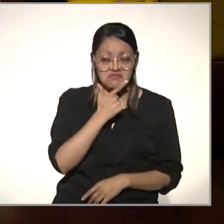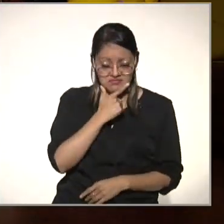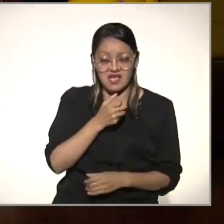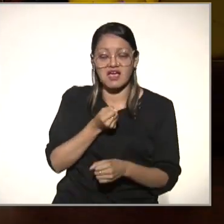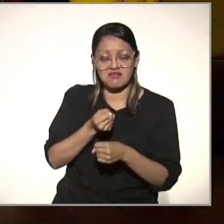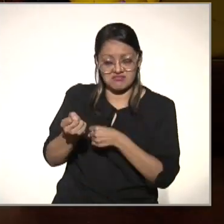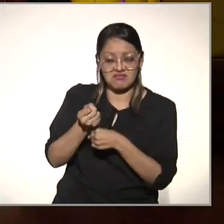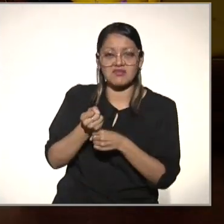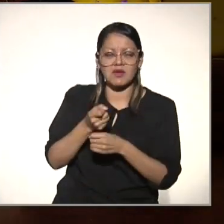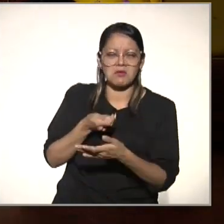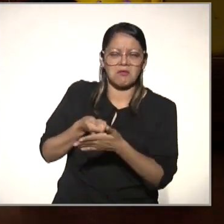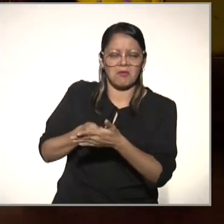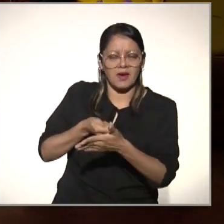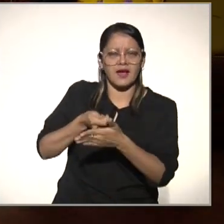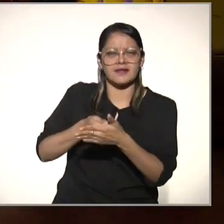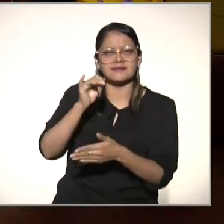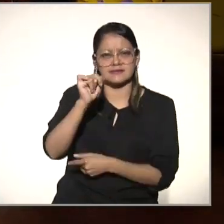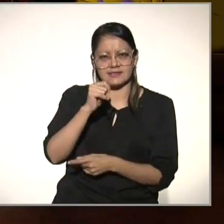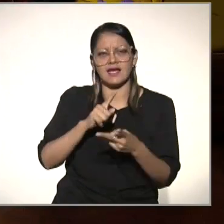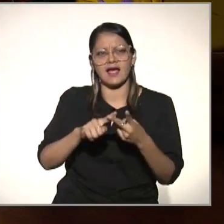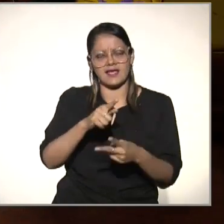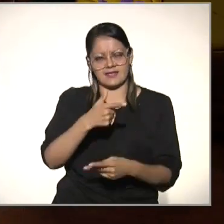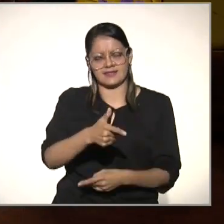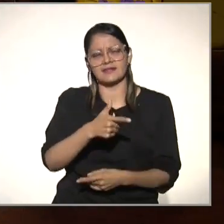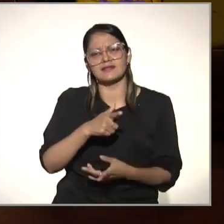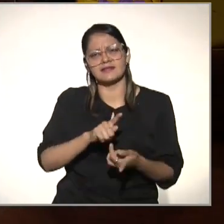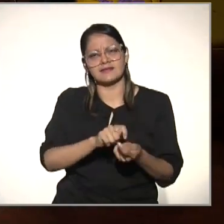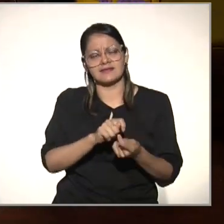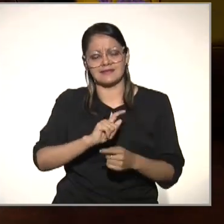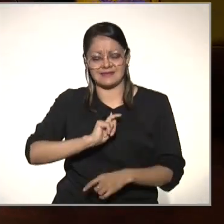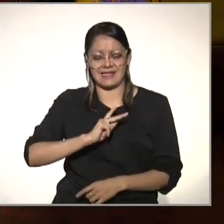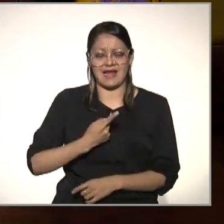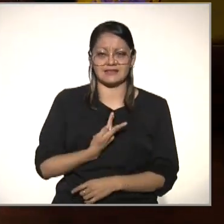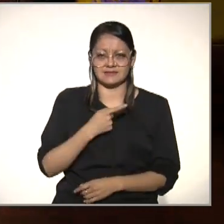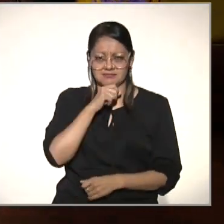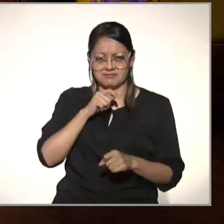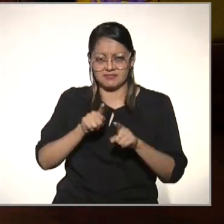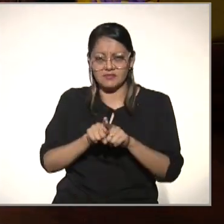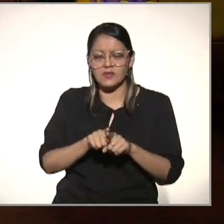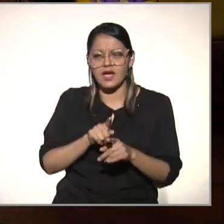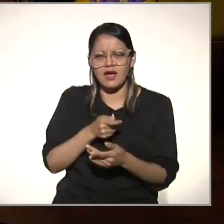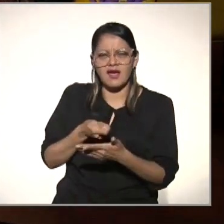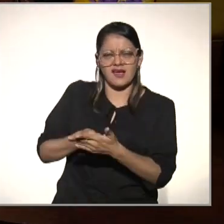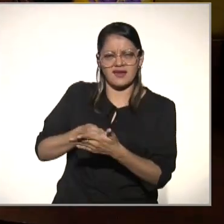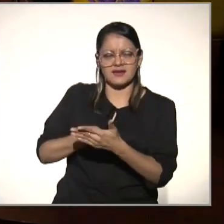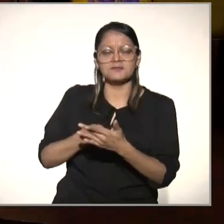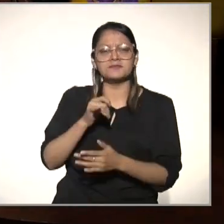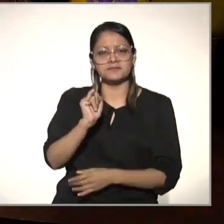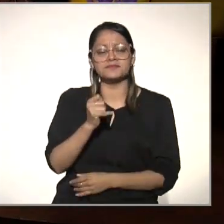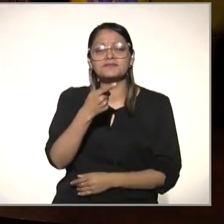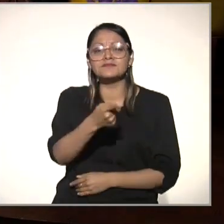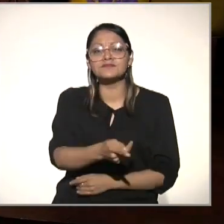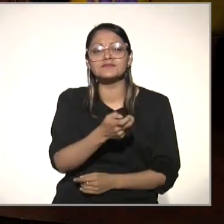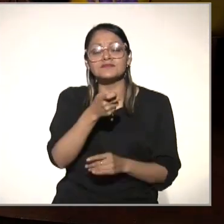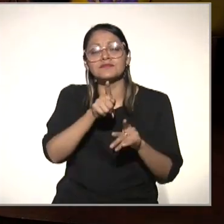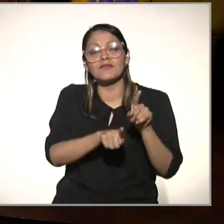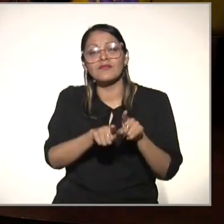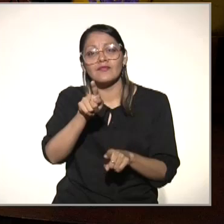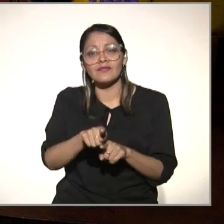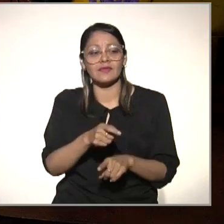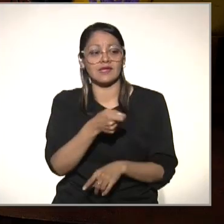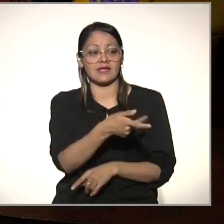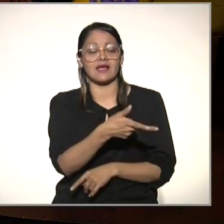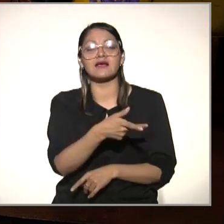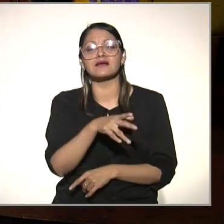que acosen? Puede ser, claro que sí, pero eso es encarnar simbólicamente esta jerarquía que es cis